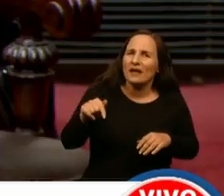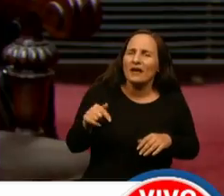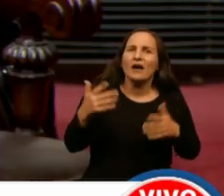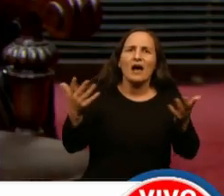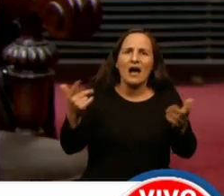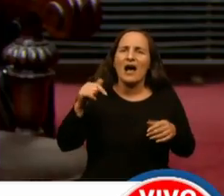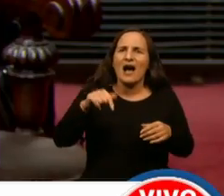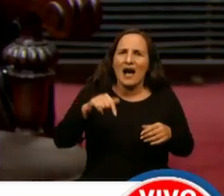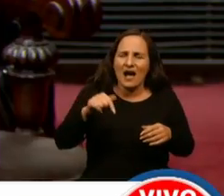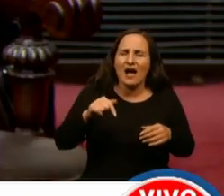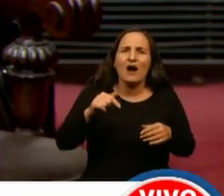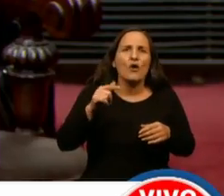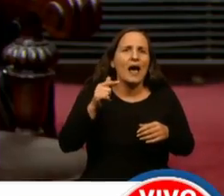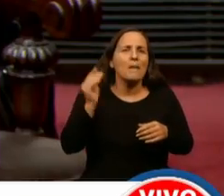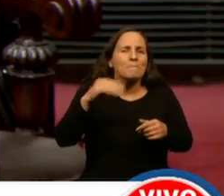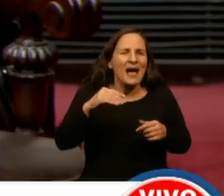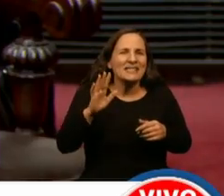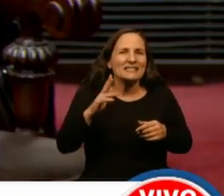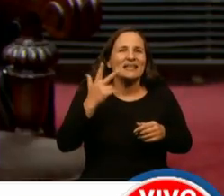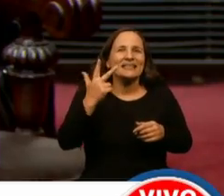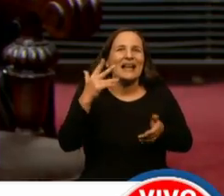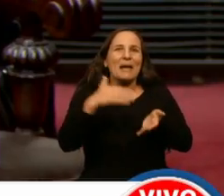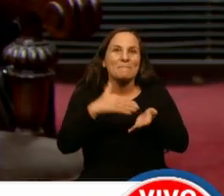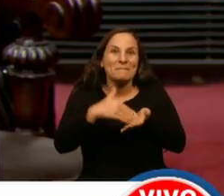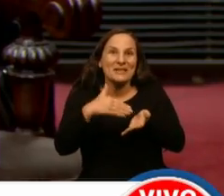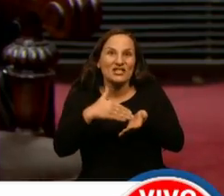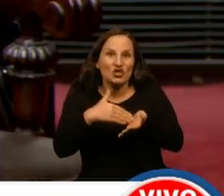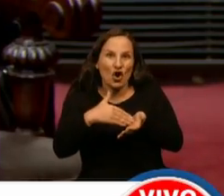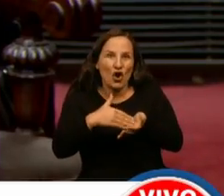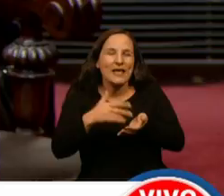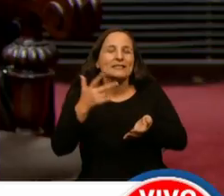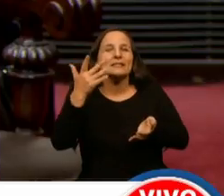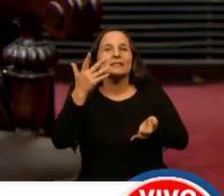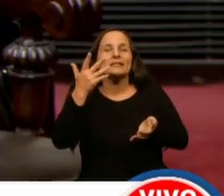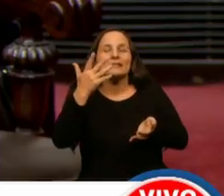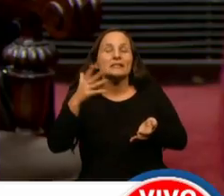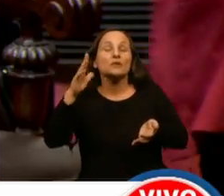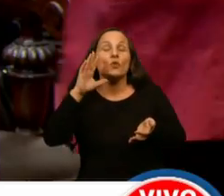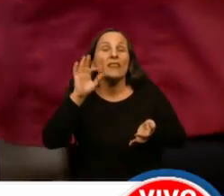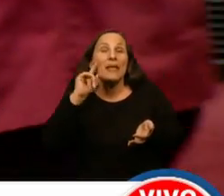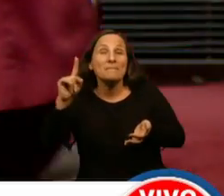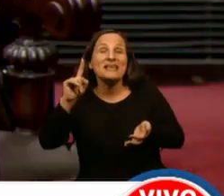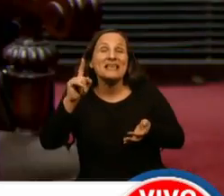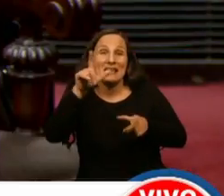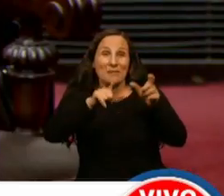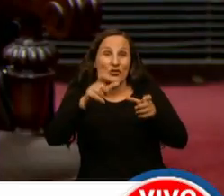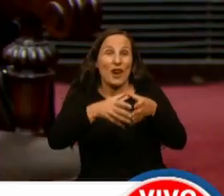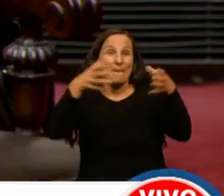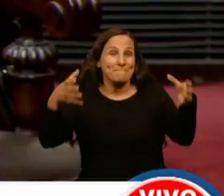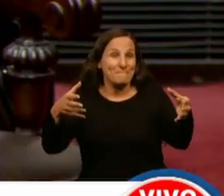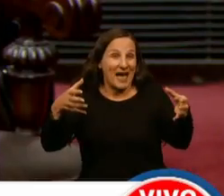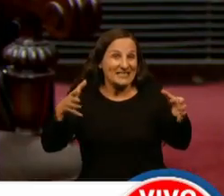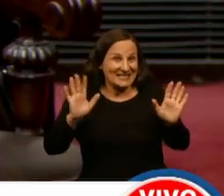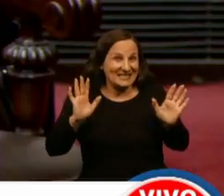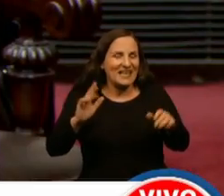van a incrementar más de 3 millones 150 mil beneficiarios beneficiario decir que estamos